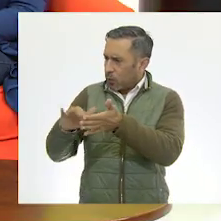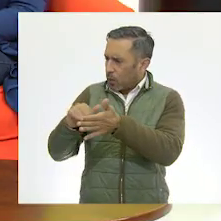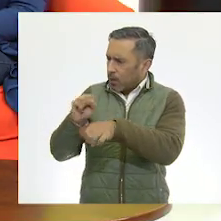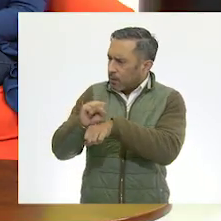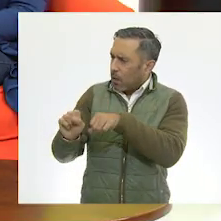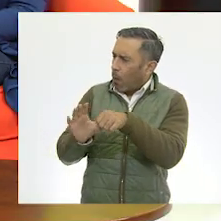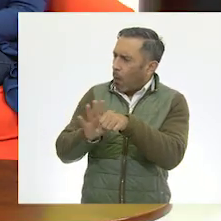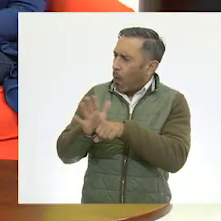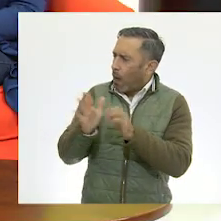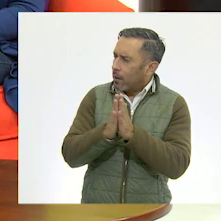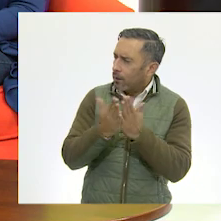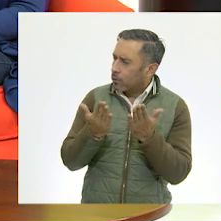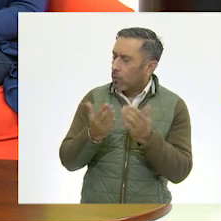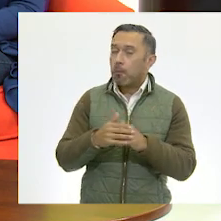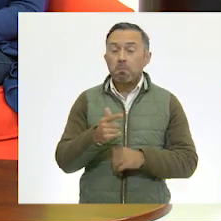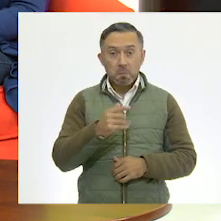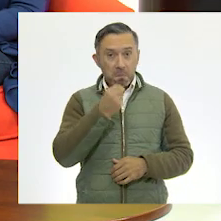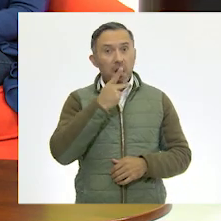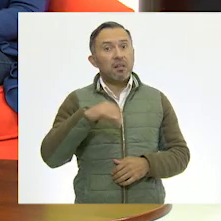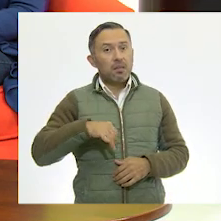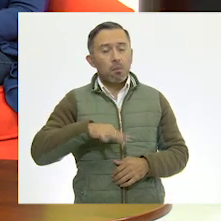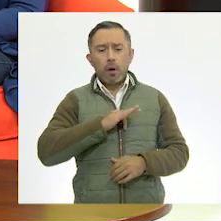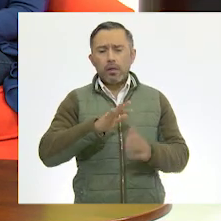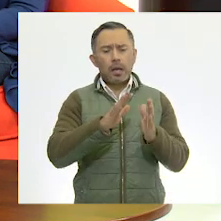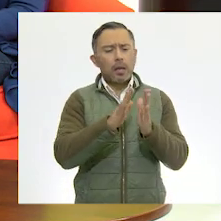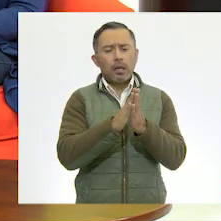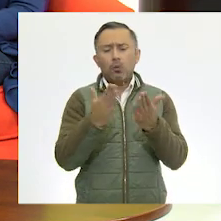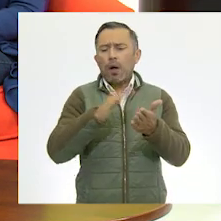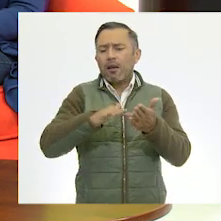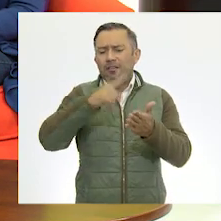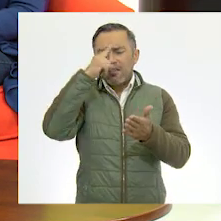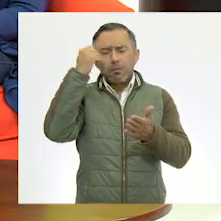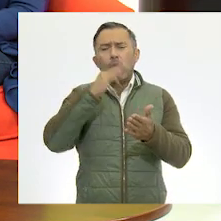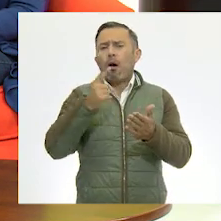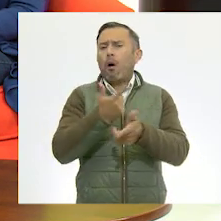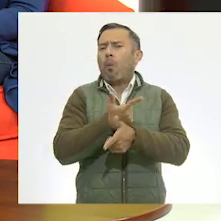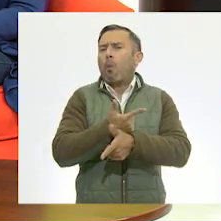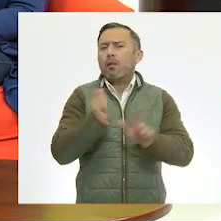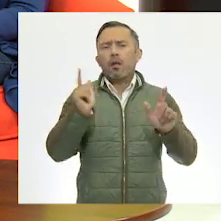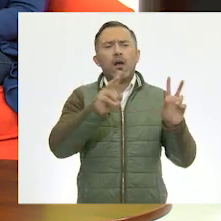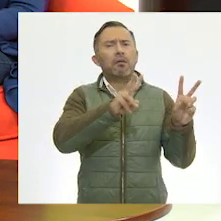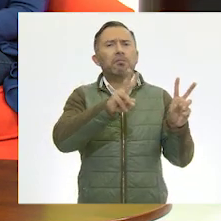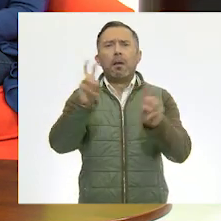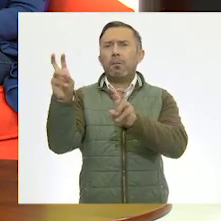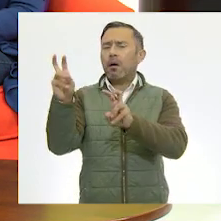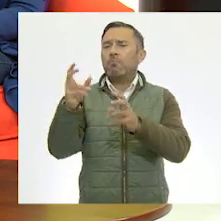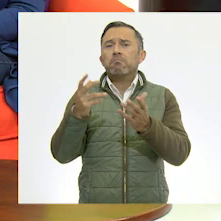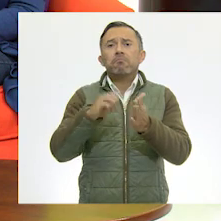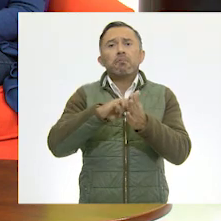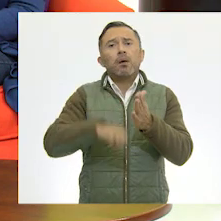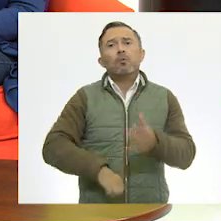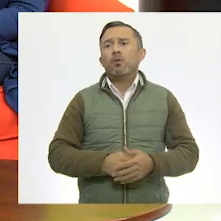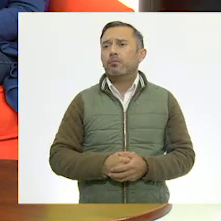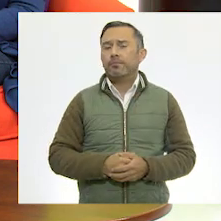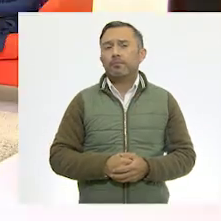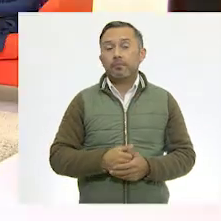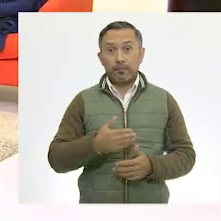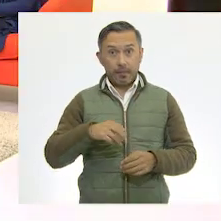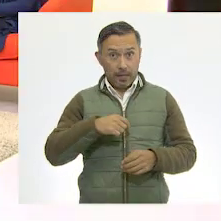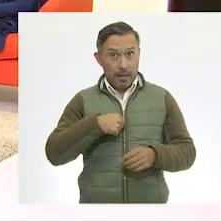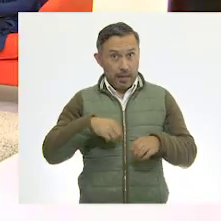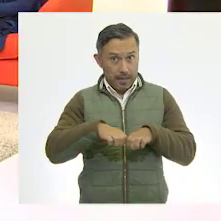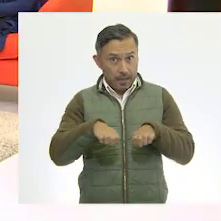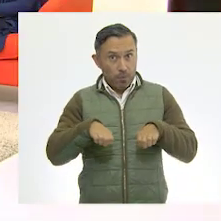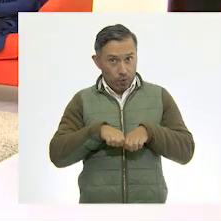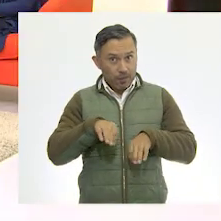lectura fácil puede ser útil en cualquier contexto. Desde nuestro equipo de trabajo, por ejemplo, hemos ya adecuado